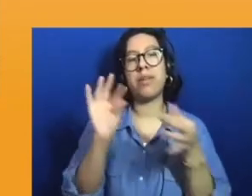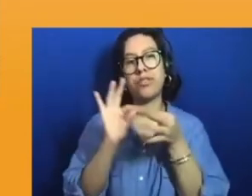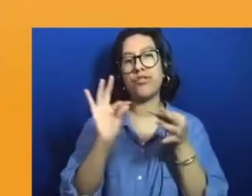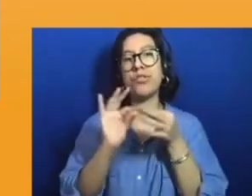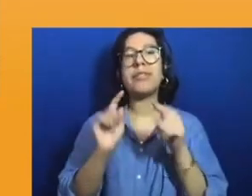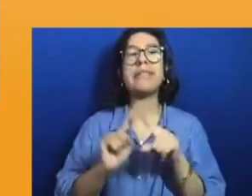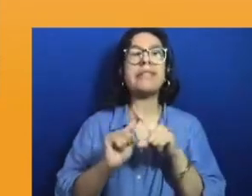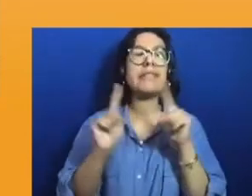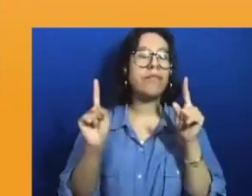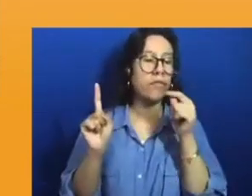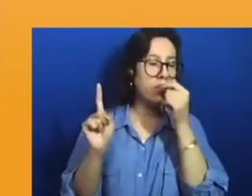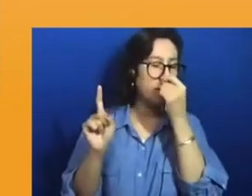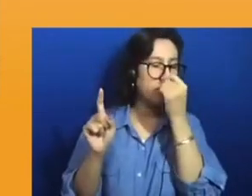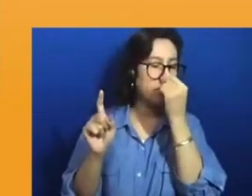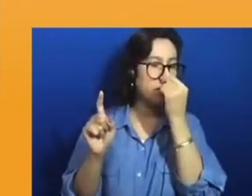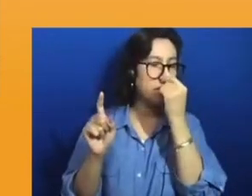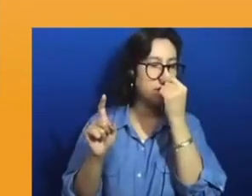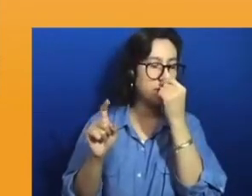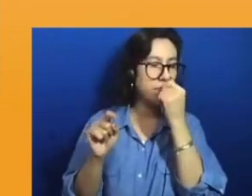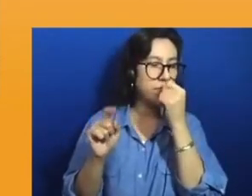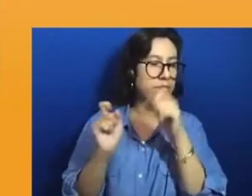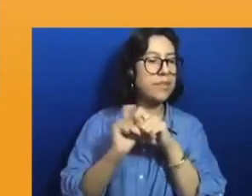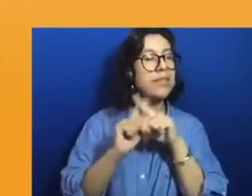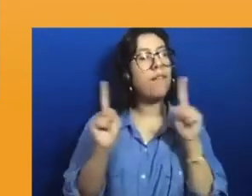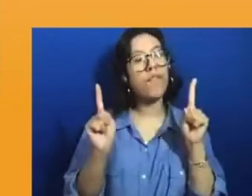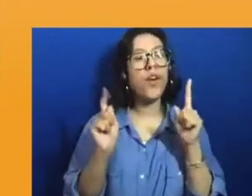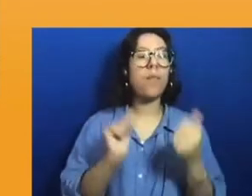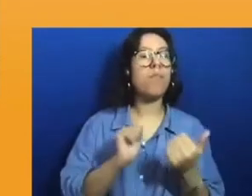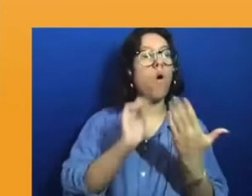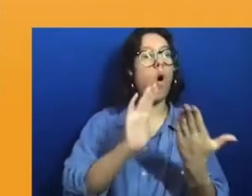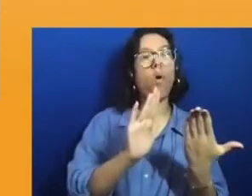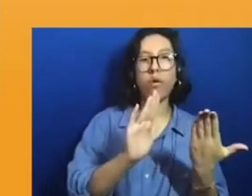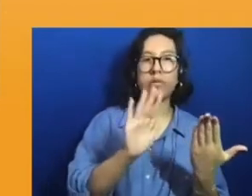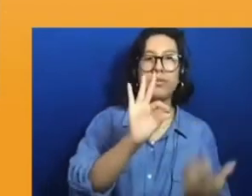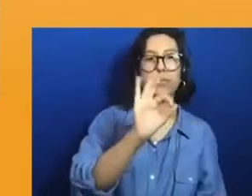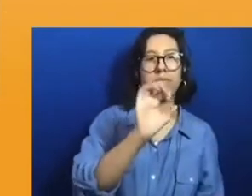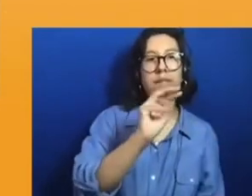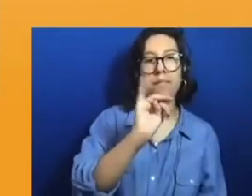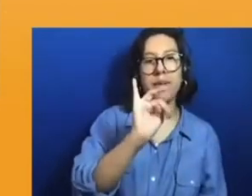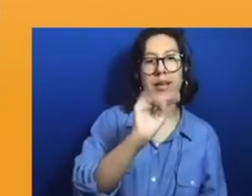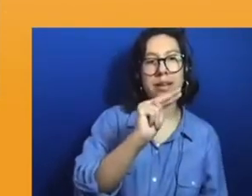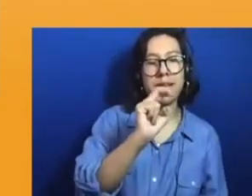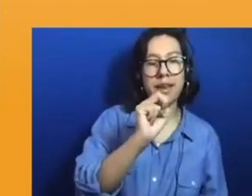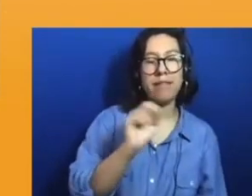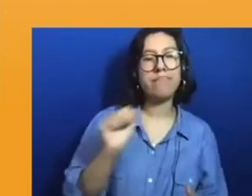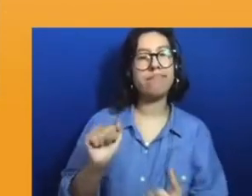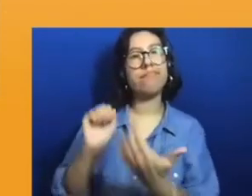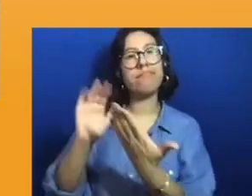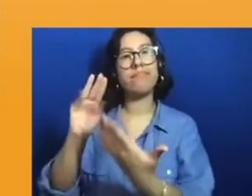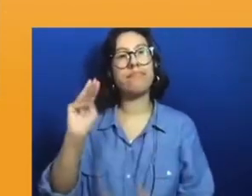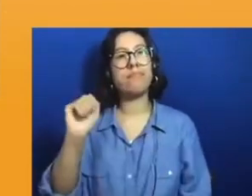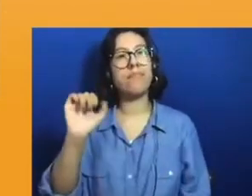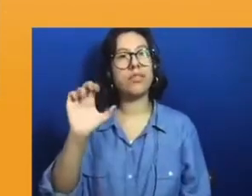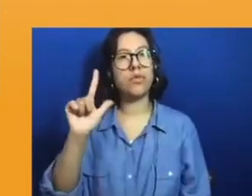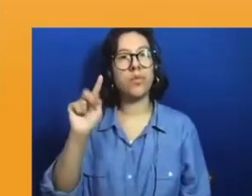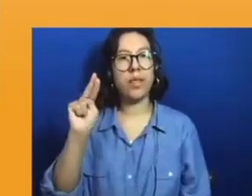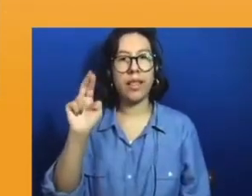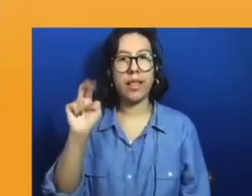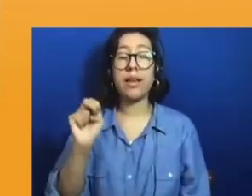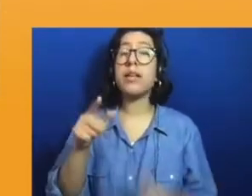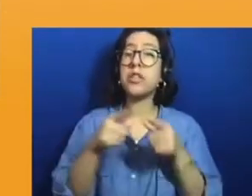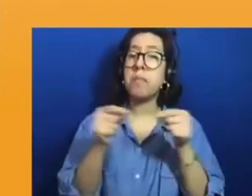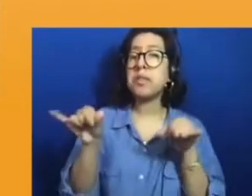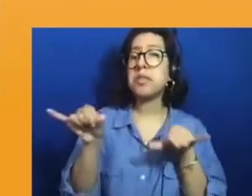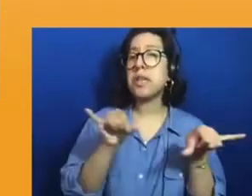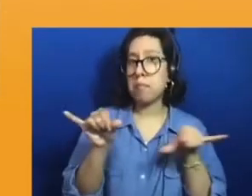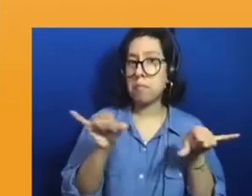Naina, hay diferentes grados de ser femenino, de ser masculino. La danza japonesa es igual,